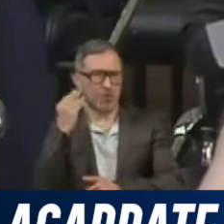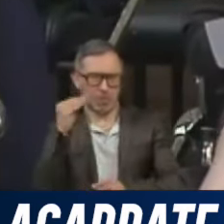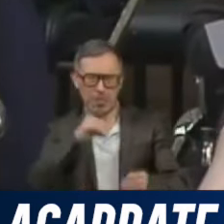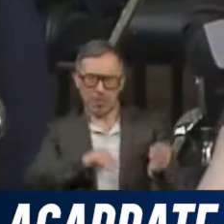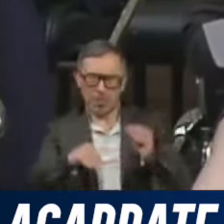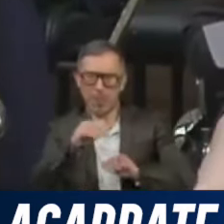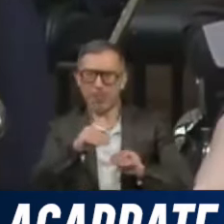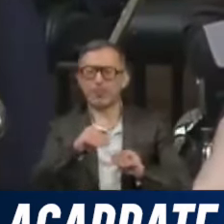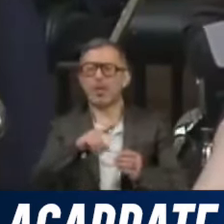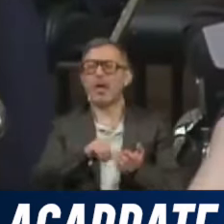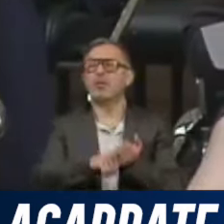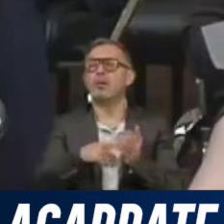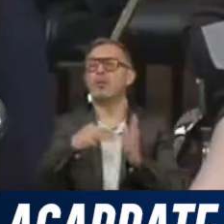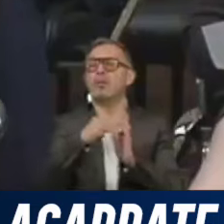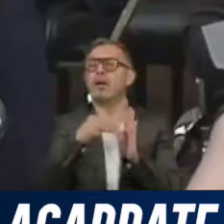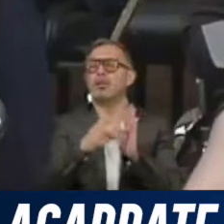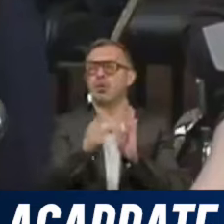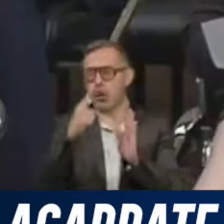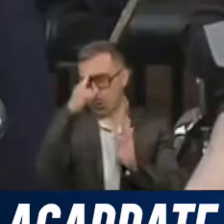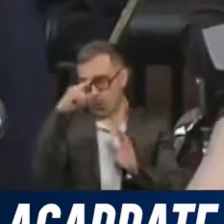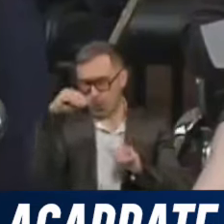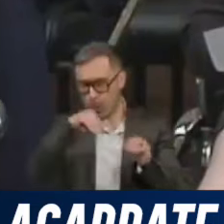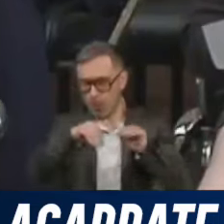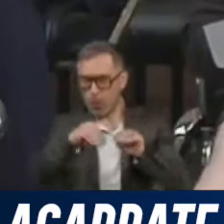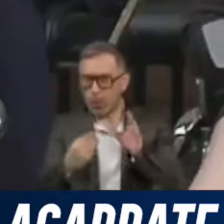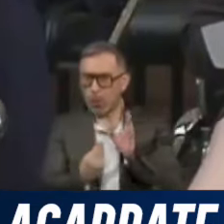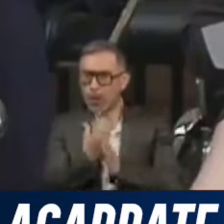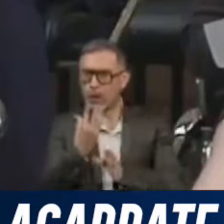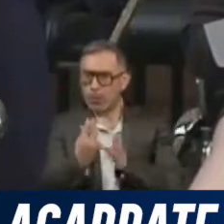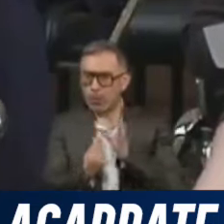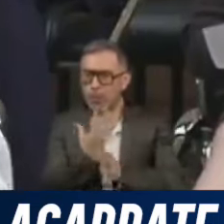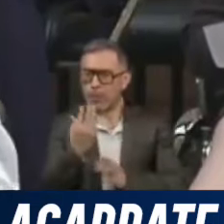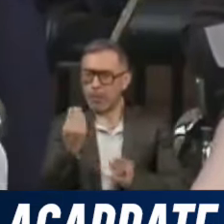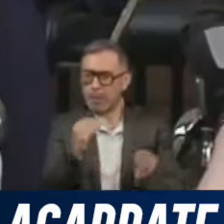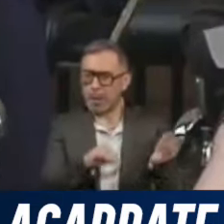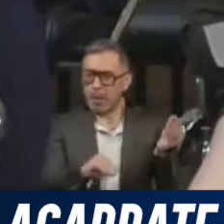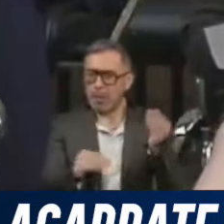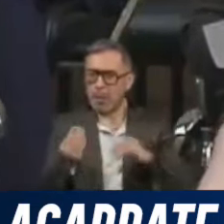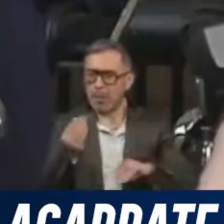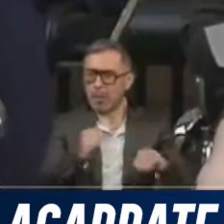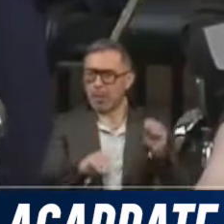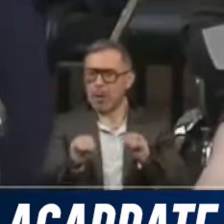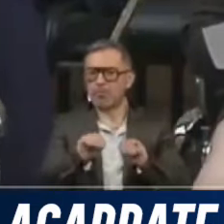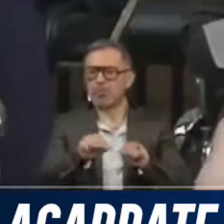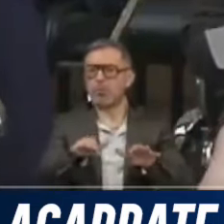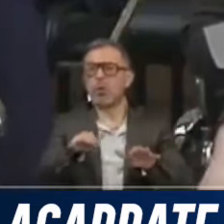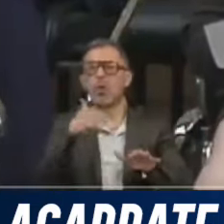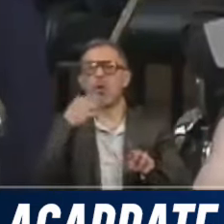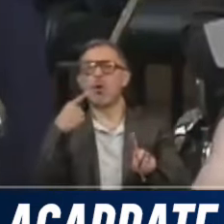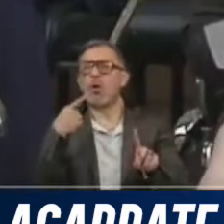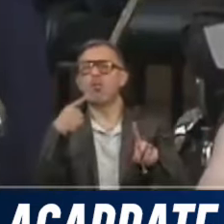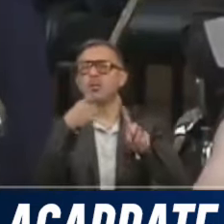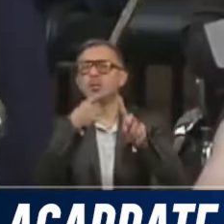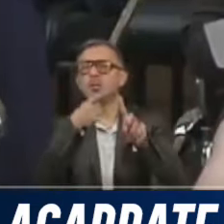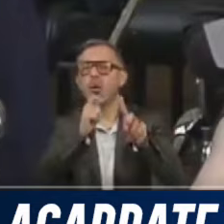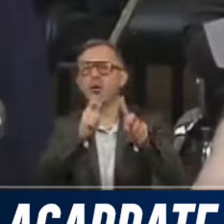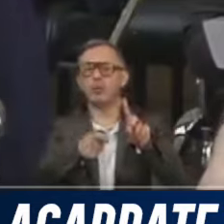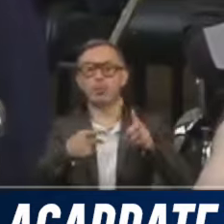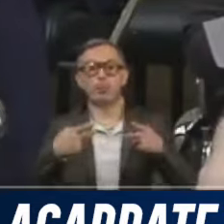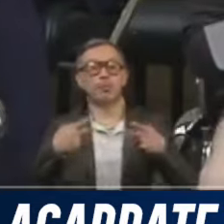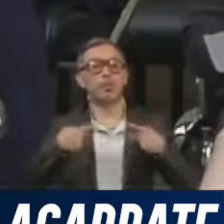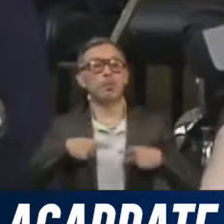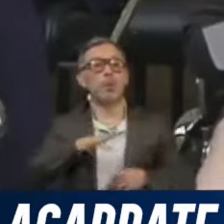métodos que se actualizan de manera constante y que tienen una Clara intención de alterar la voluntad y el